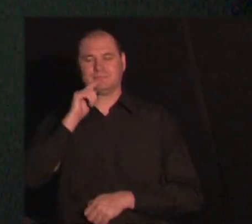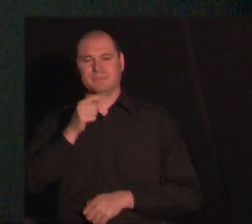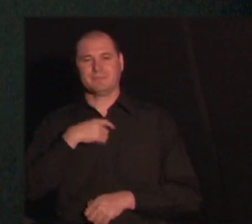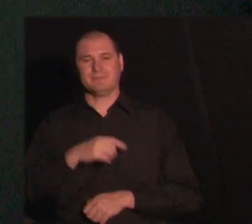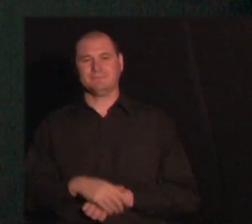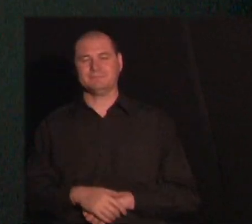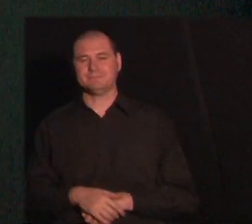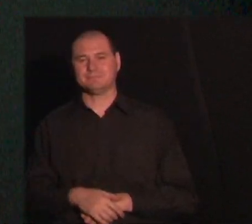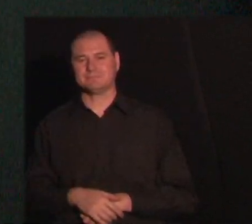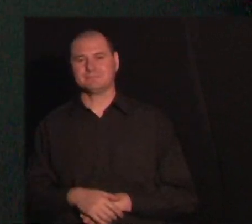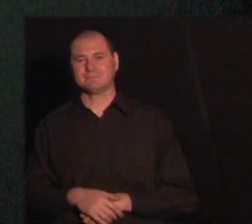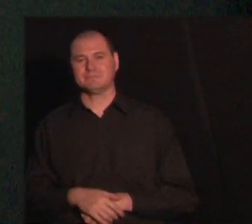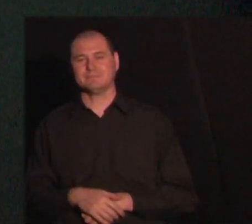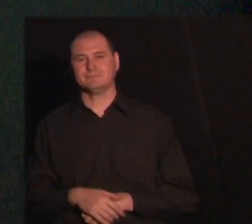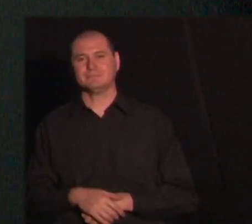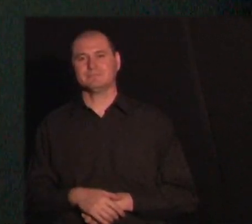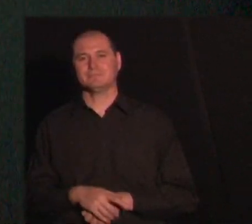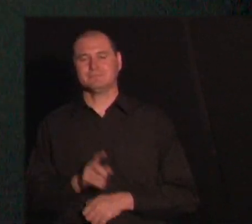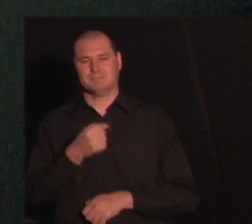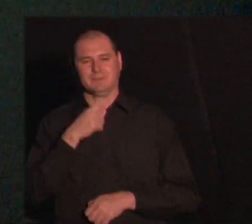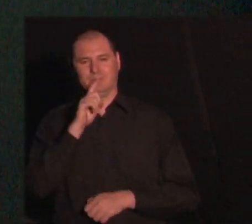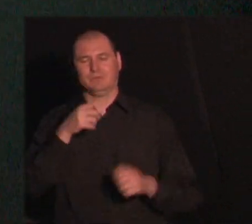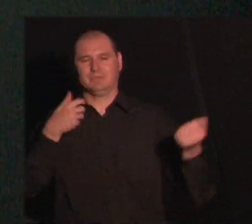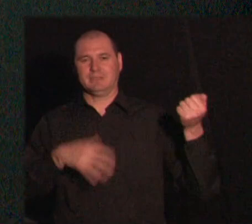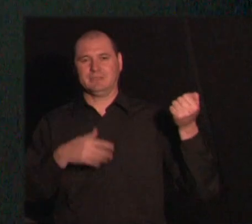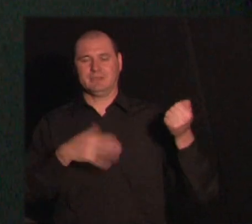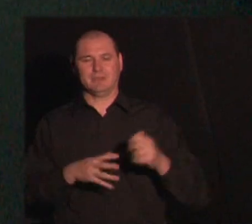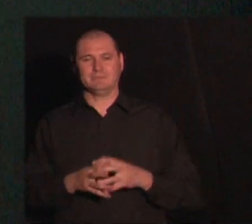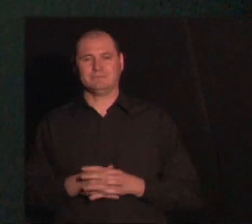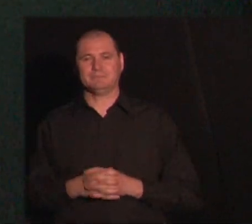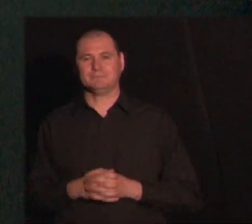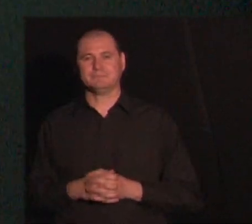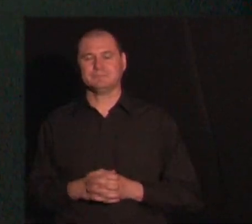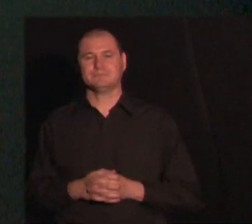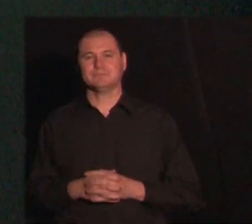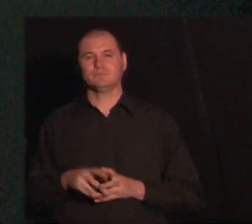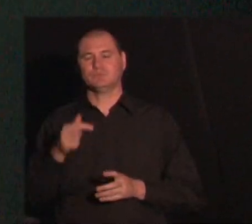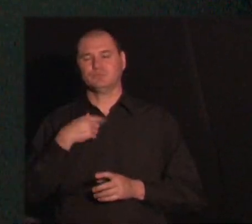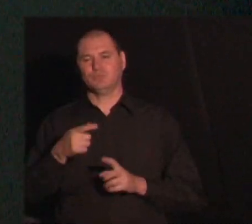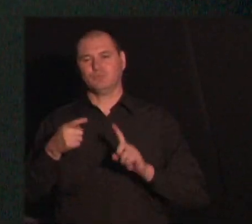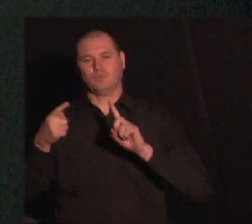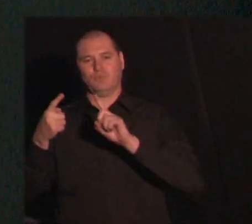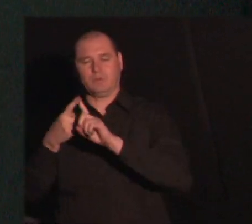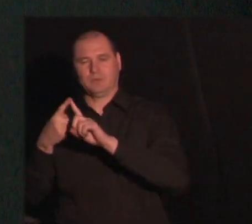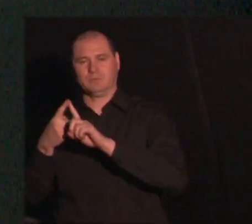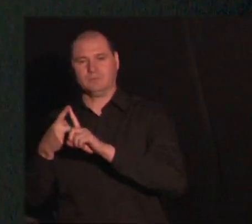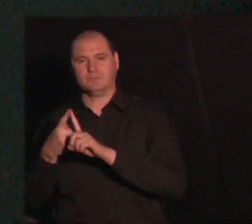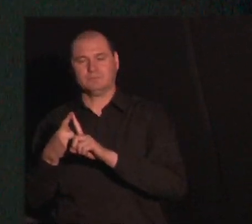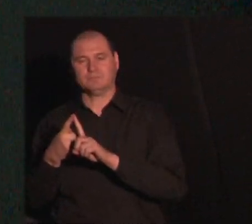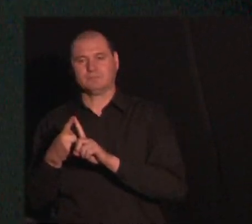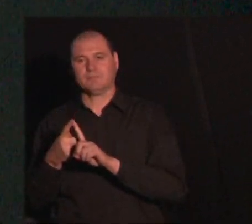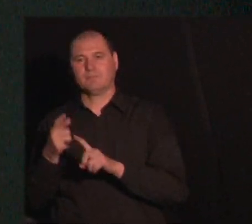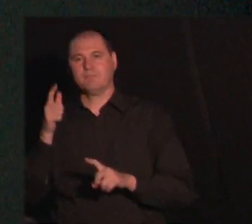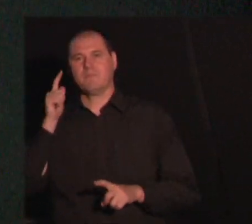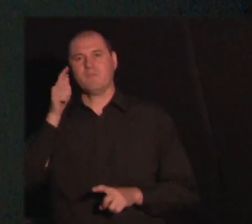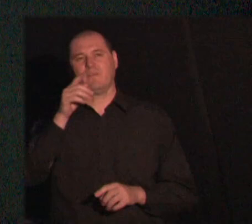en mi idioma, ¿haces guitarra? Así decían. Bueno, y en esos momentos yo conecto con. Me voy